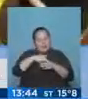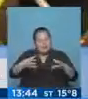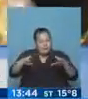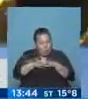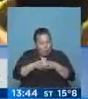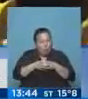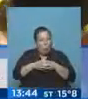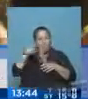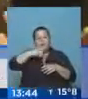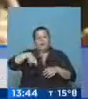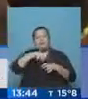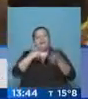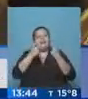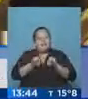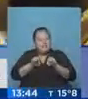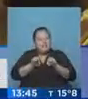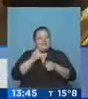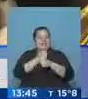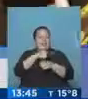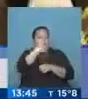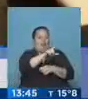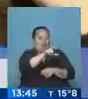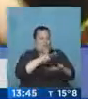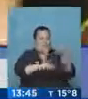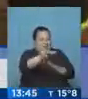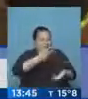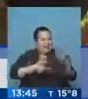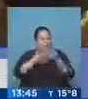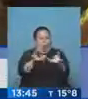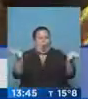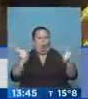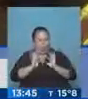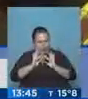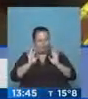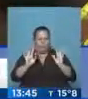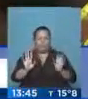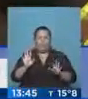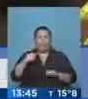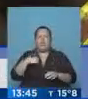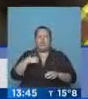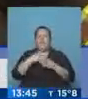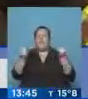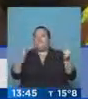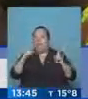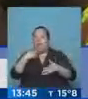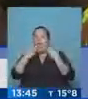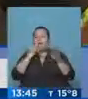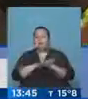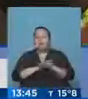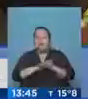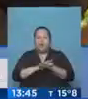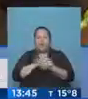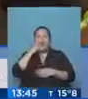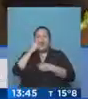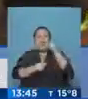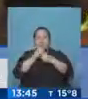están aquellos que se necesitan de los servicios de los otros el intercambio es múltiples a ver no quería terminar esta noche sin hablar de una